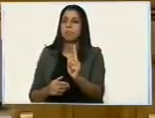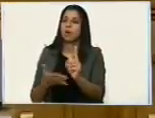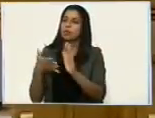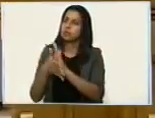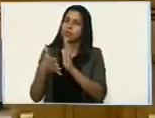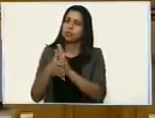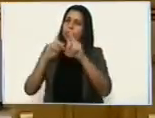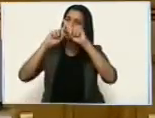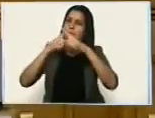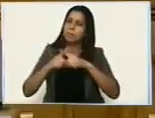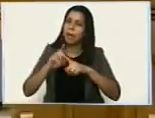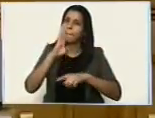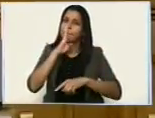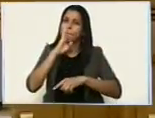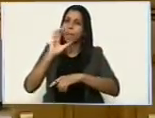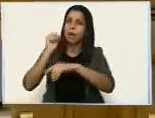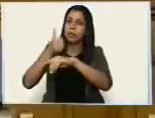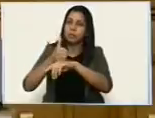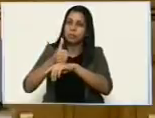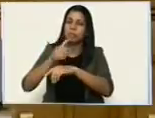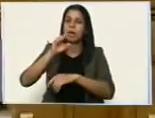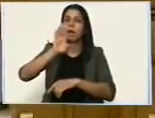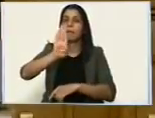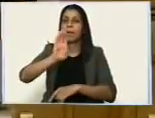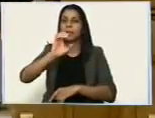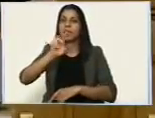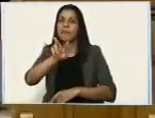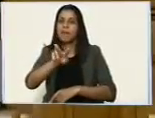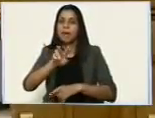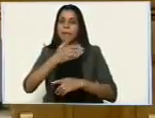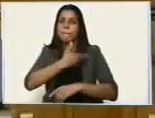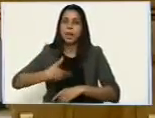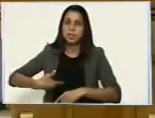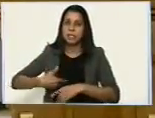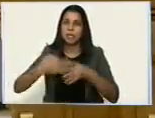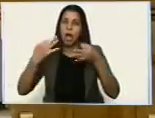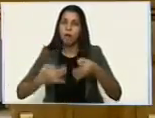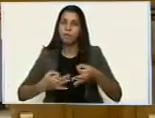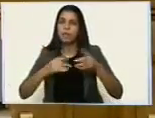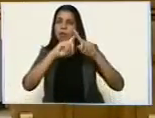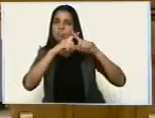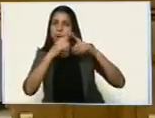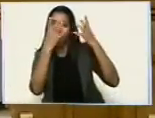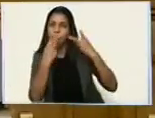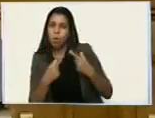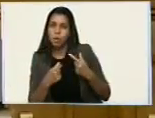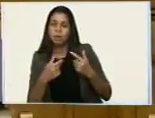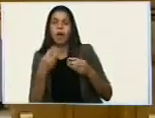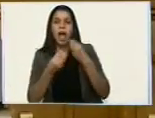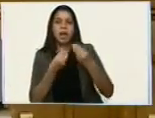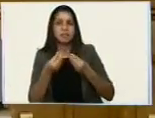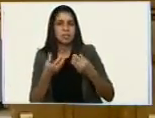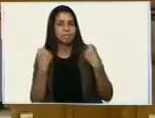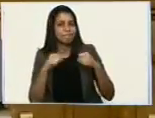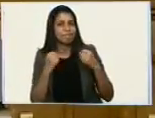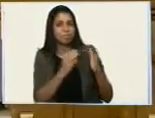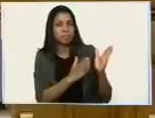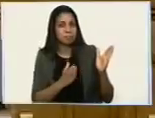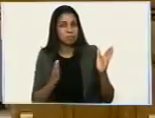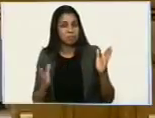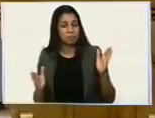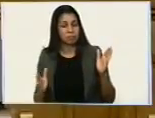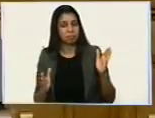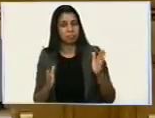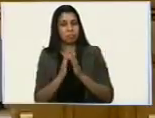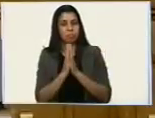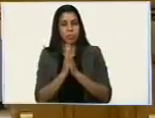y avances de su gestión como presidente, posteriormente de que lo aprobemos, del Banco Central de Venezuela. Es de